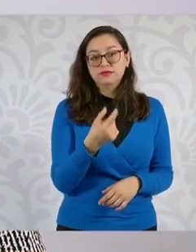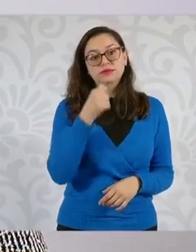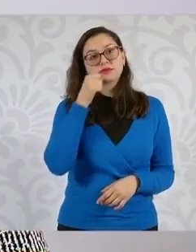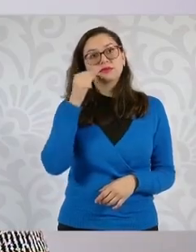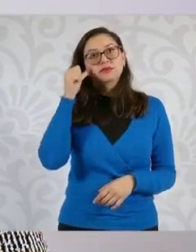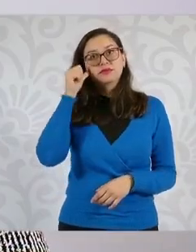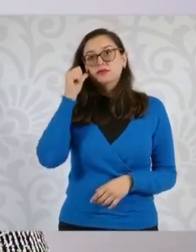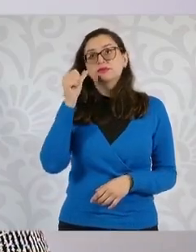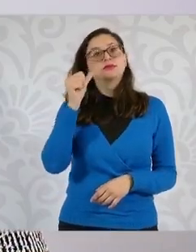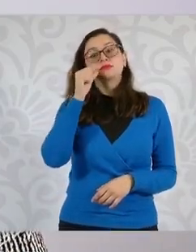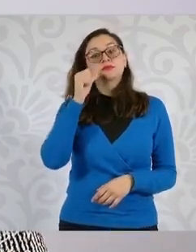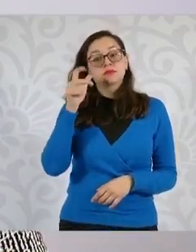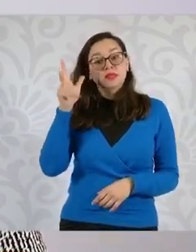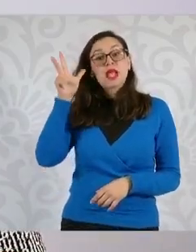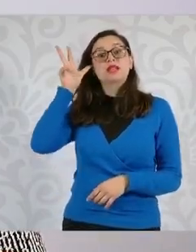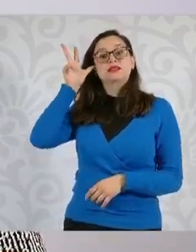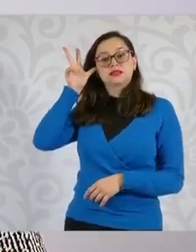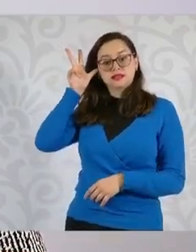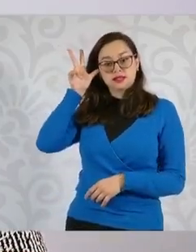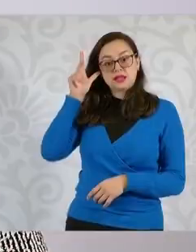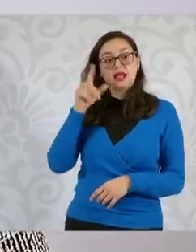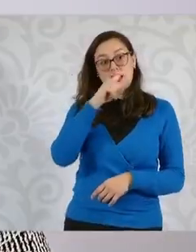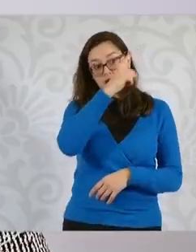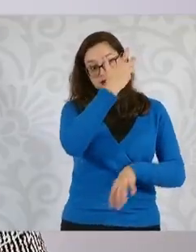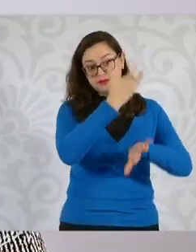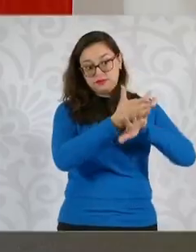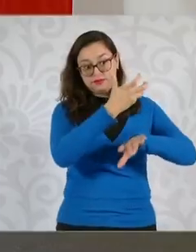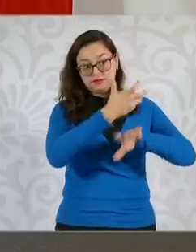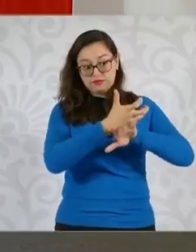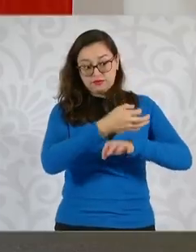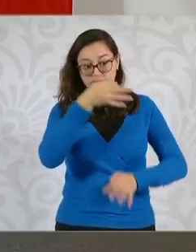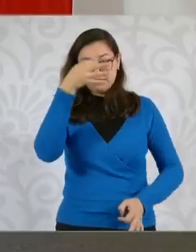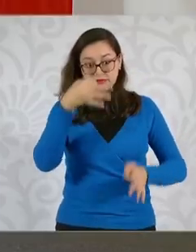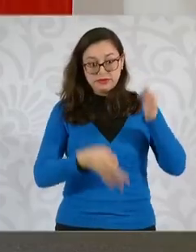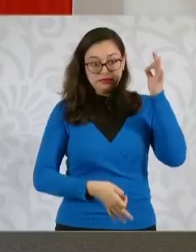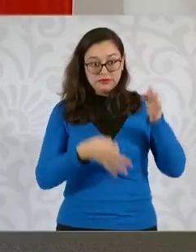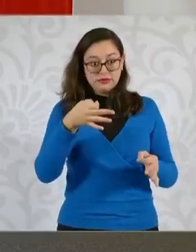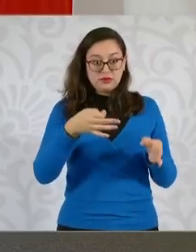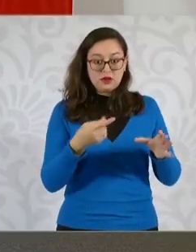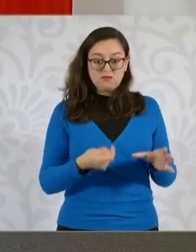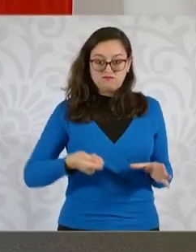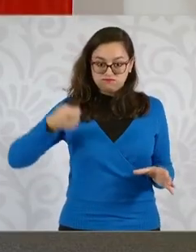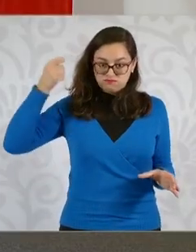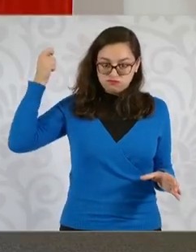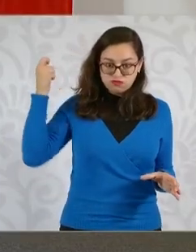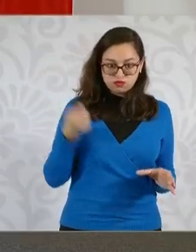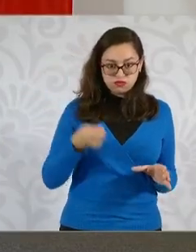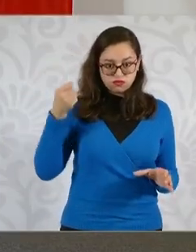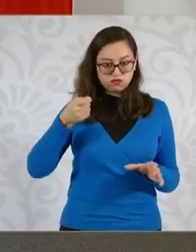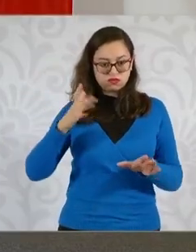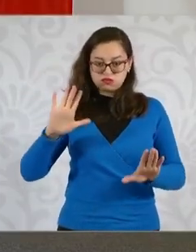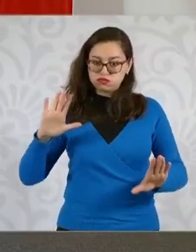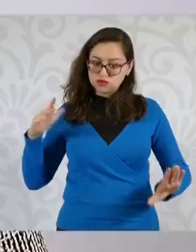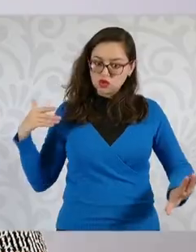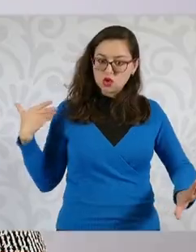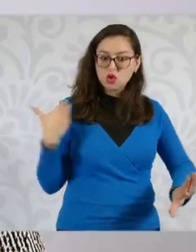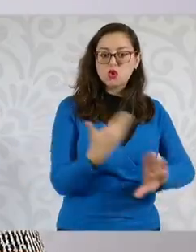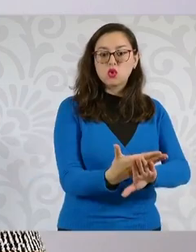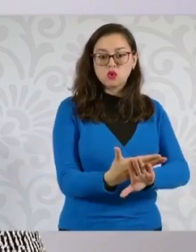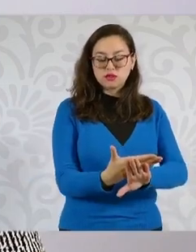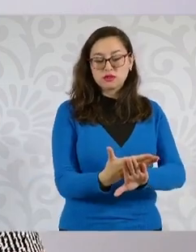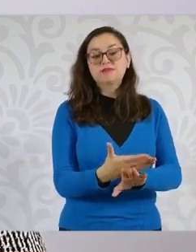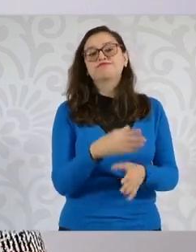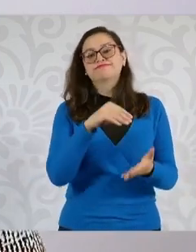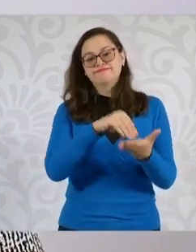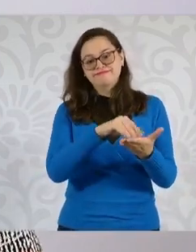un tribunal de Estados Unidos sentenció a Genaro García Luna y con ello también quedan